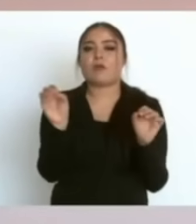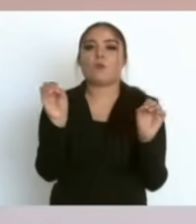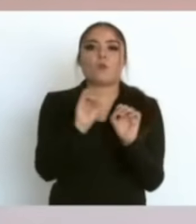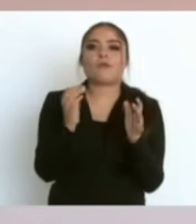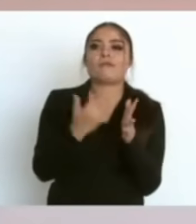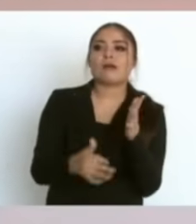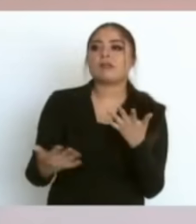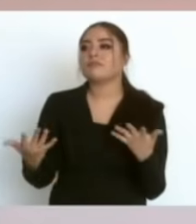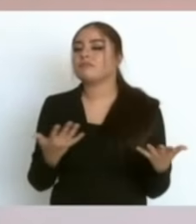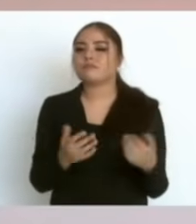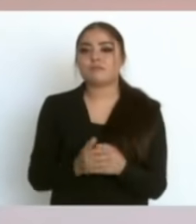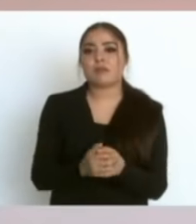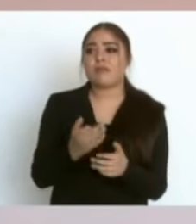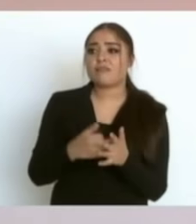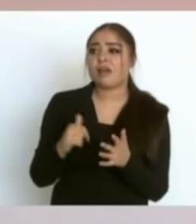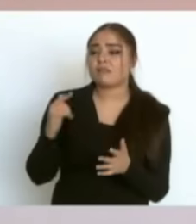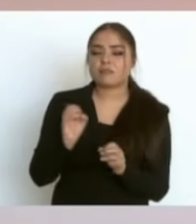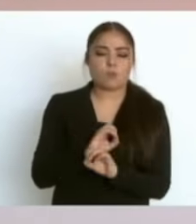le va a faltar recursos